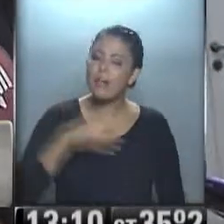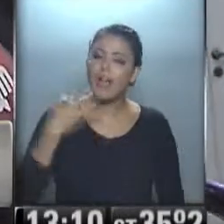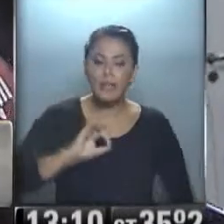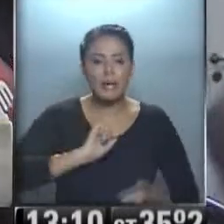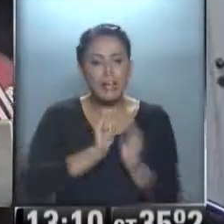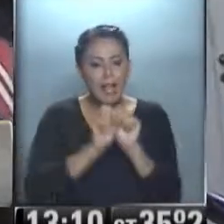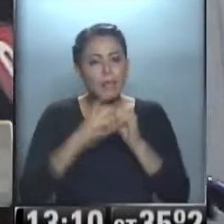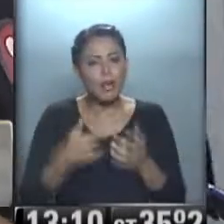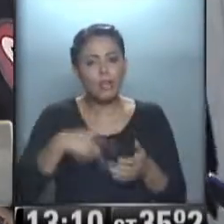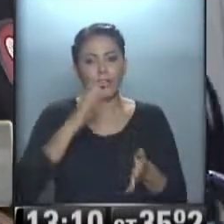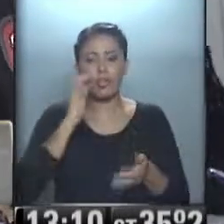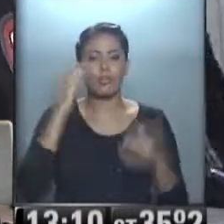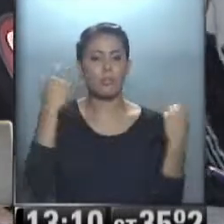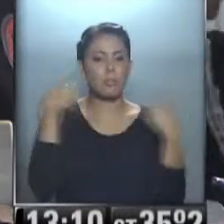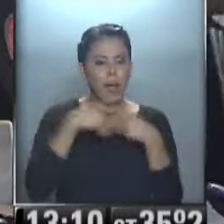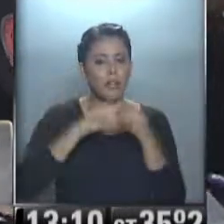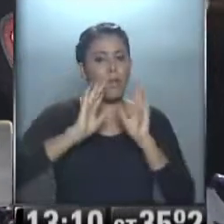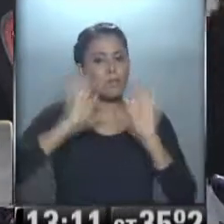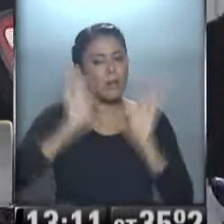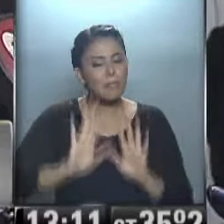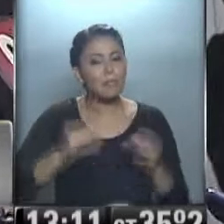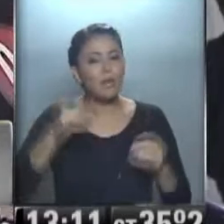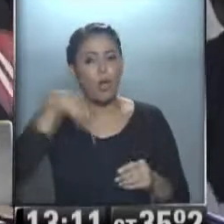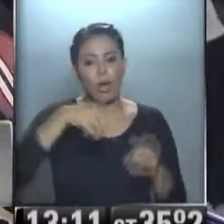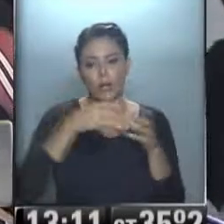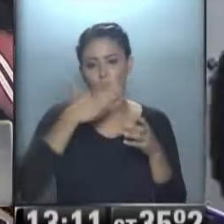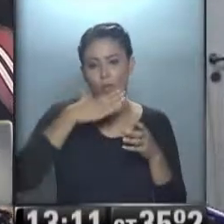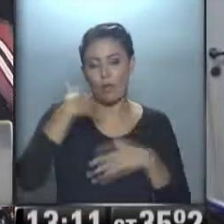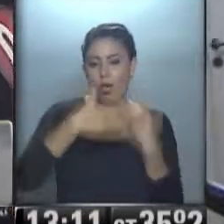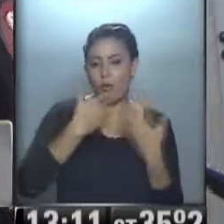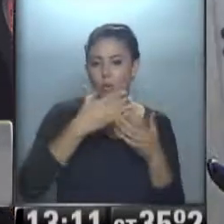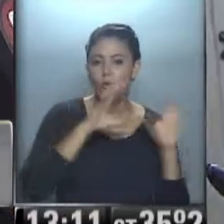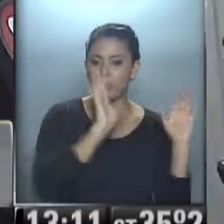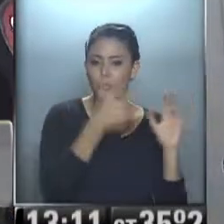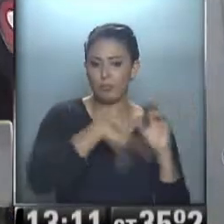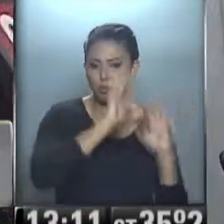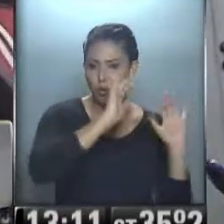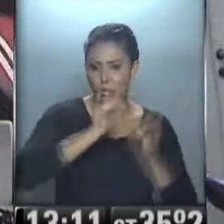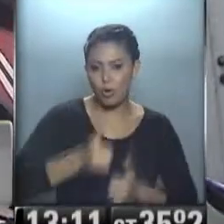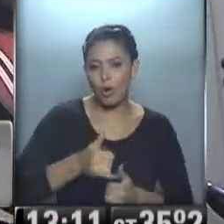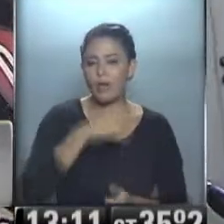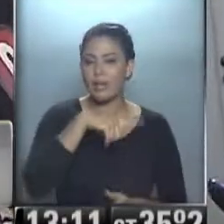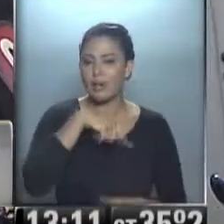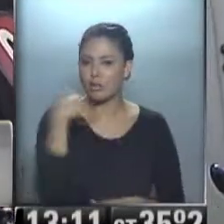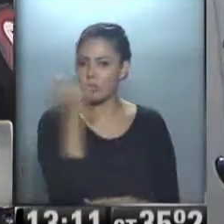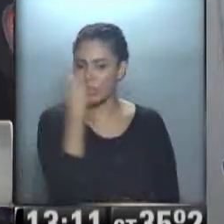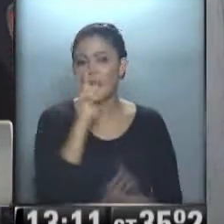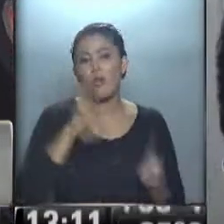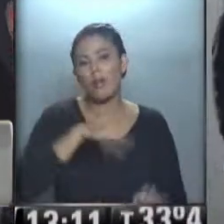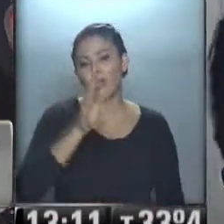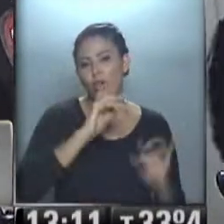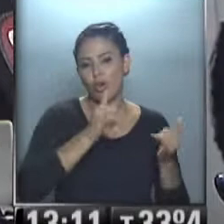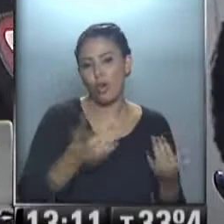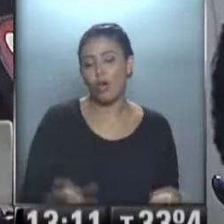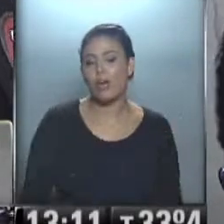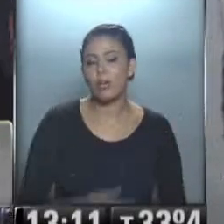son partidos de preparación. Hoy Boca jugó con muchos chicos, si bien tienen dinámica, pero no dejan de ser jóvenes,